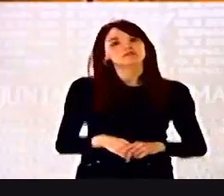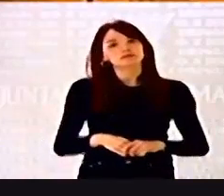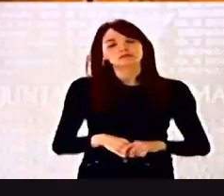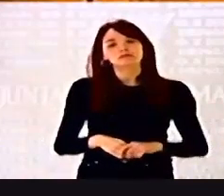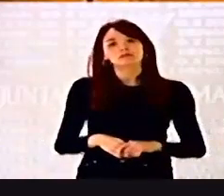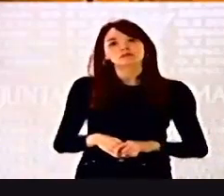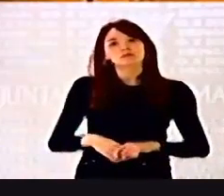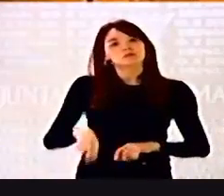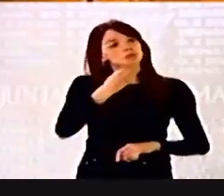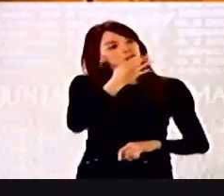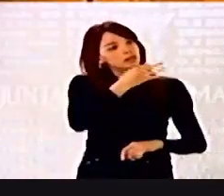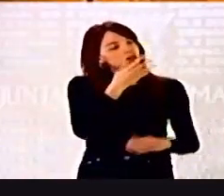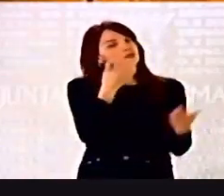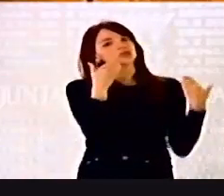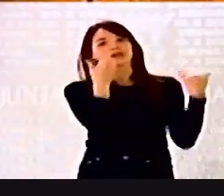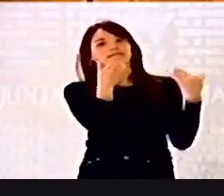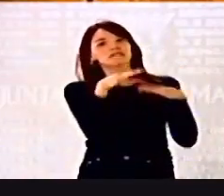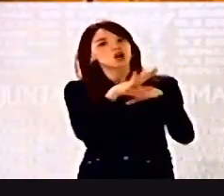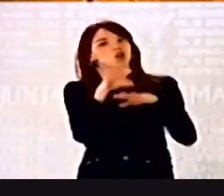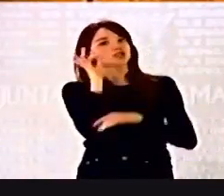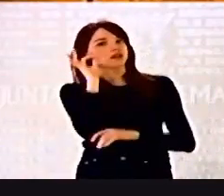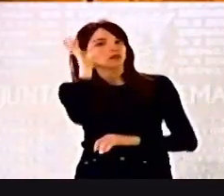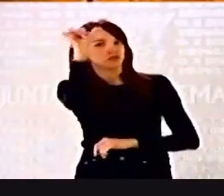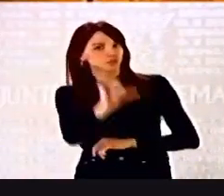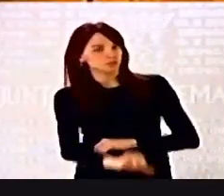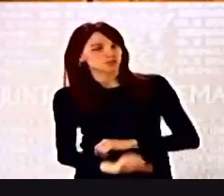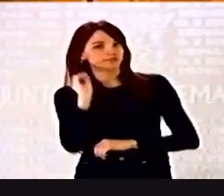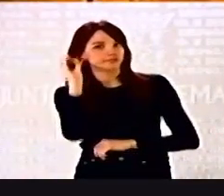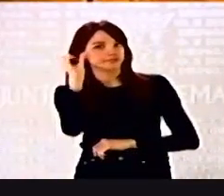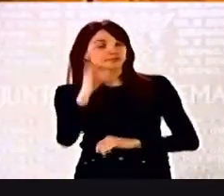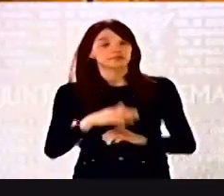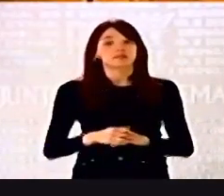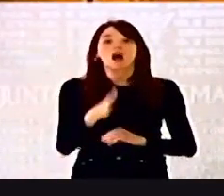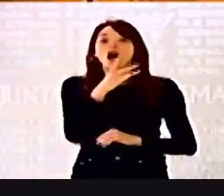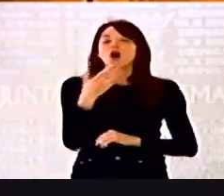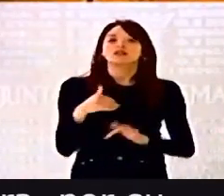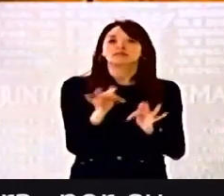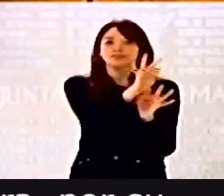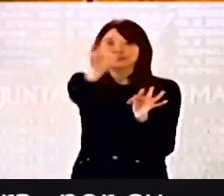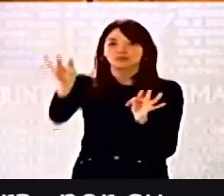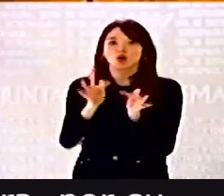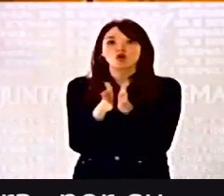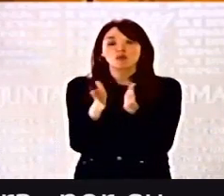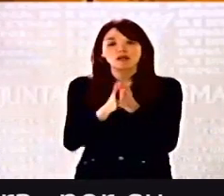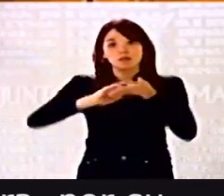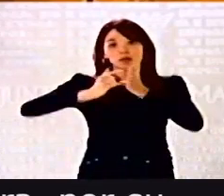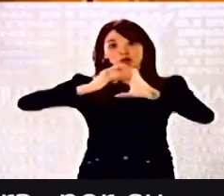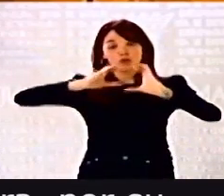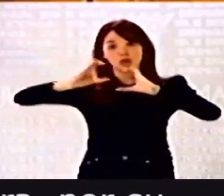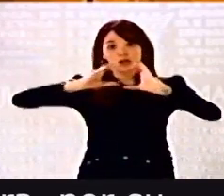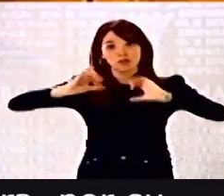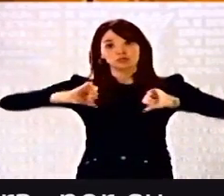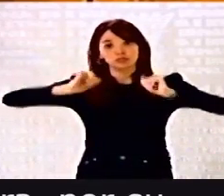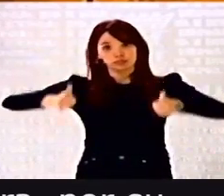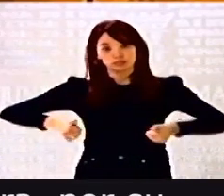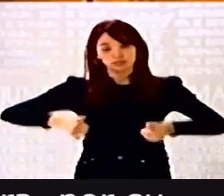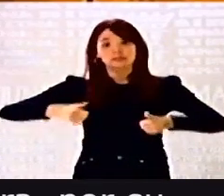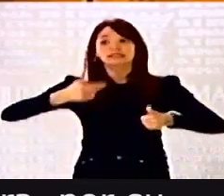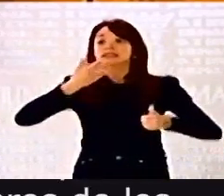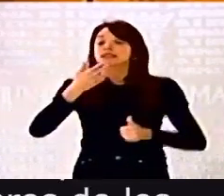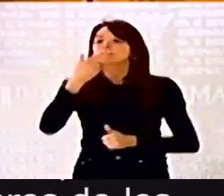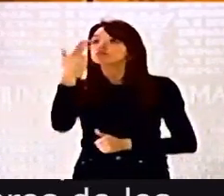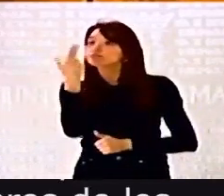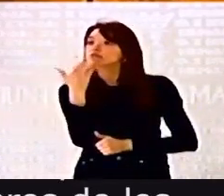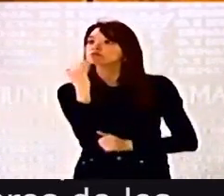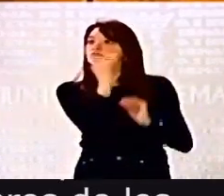Buenas tardes y muchísimas gracias, consejera, por su intervención. Vamos a dar la palabra a los compañeros de los medios de comunicación que estén interesados